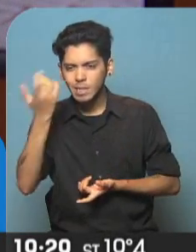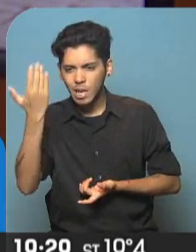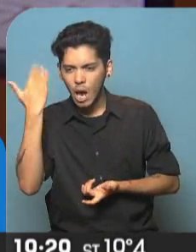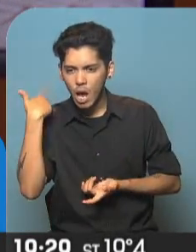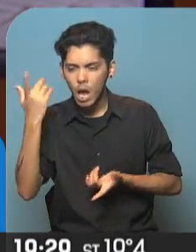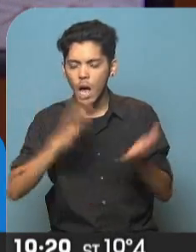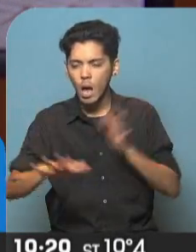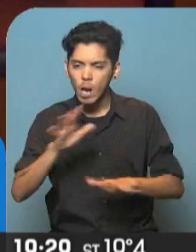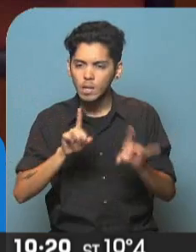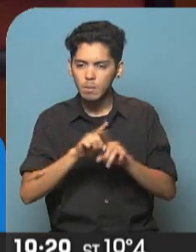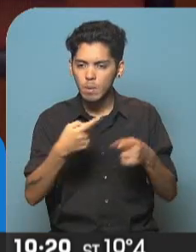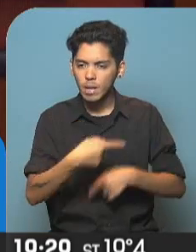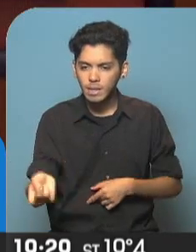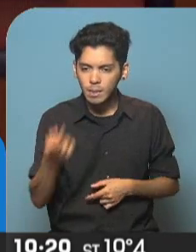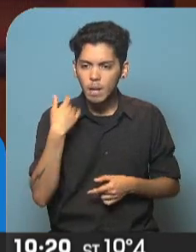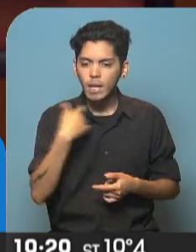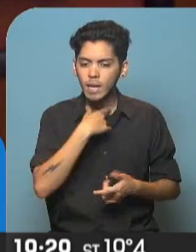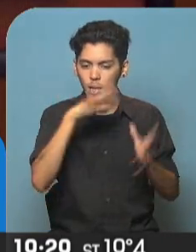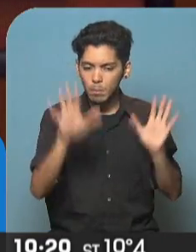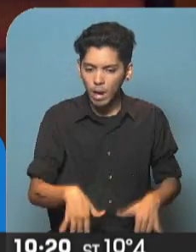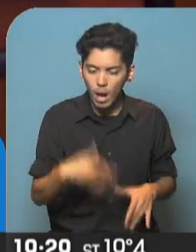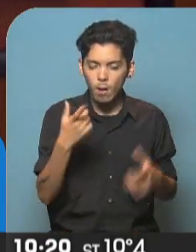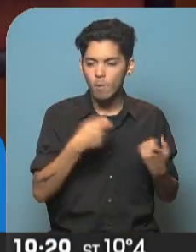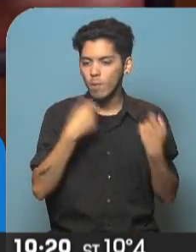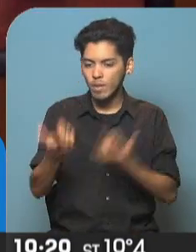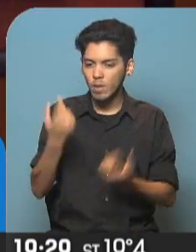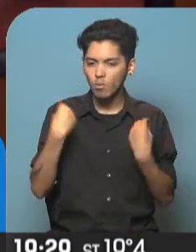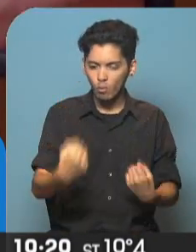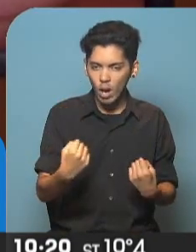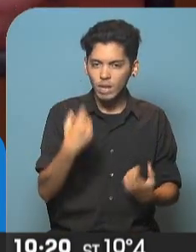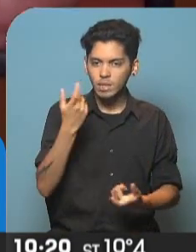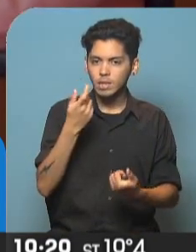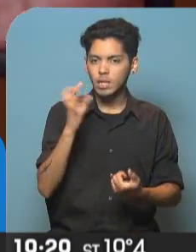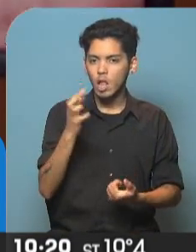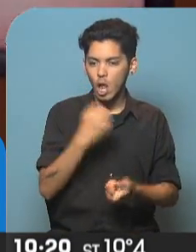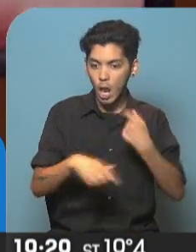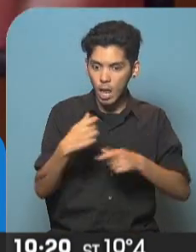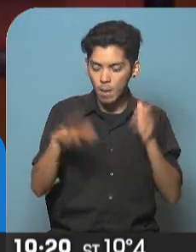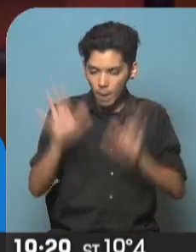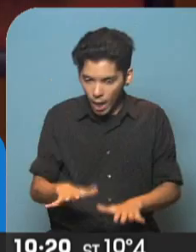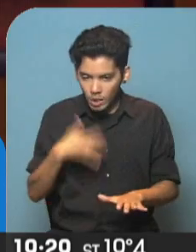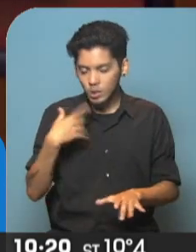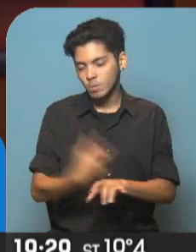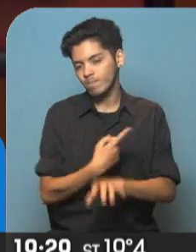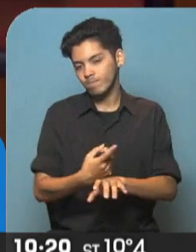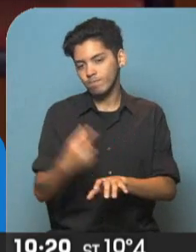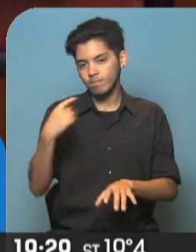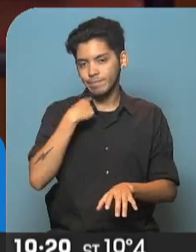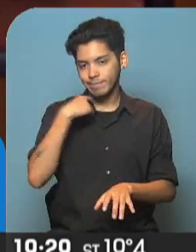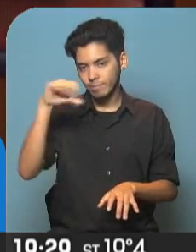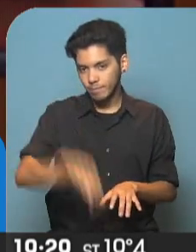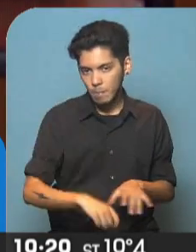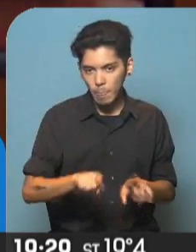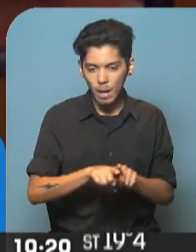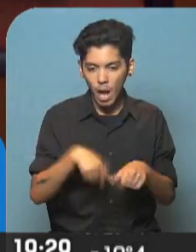hecho el banco central a lo largo de la semana intentando de frenarlo vendiendo fuerte divisas y subiendo la tasa y no lo lograba hacer lo que surgió es de parte bueno bueno hagamos